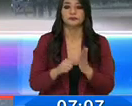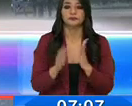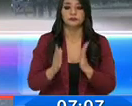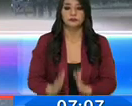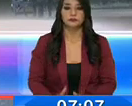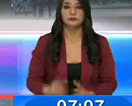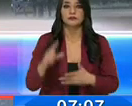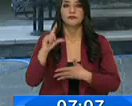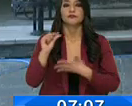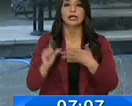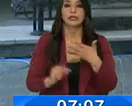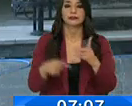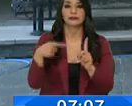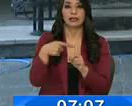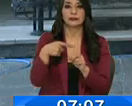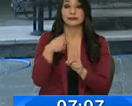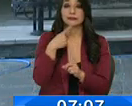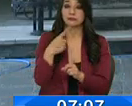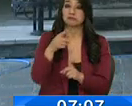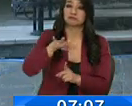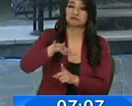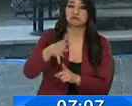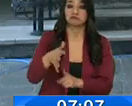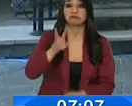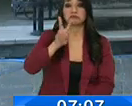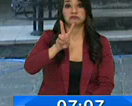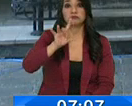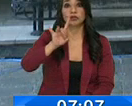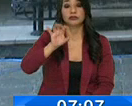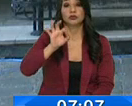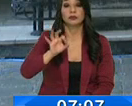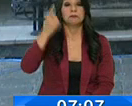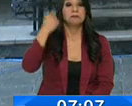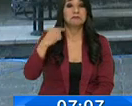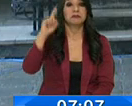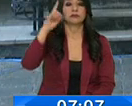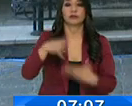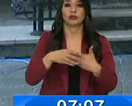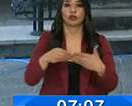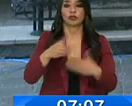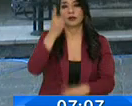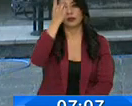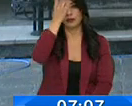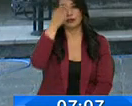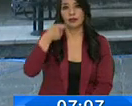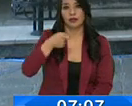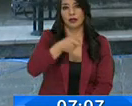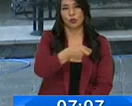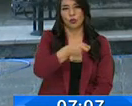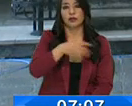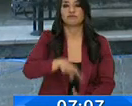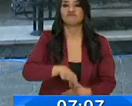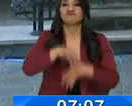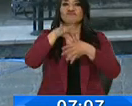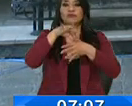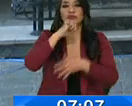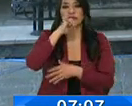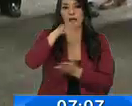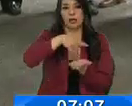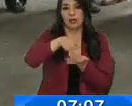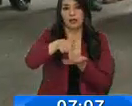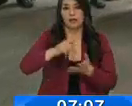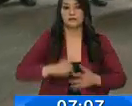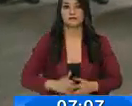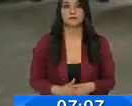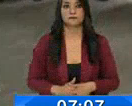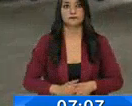Finanzas, Richard Martínez, serían aproximadamente 289 millones de dólares los que aún quedan pendientes de cancelar. En